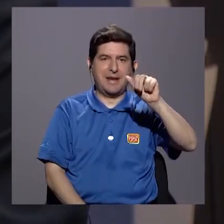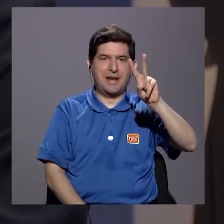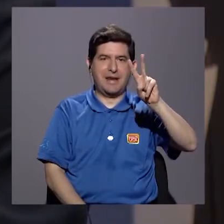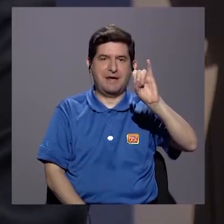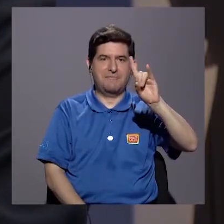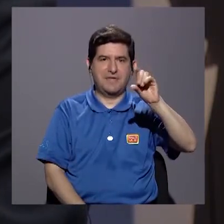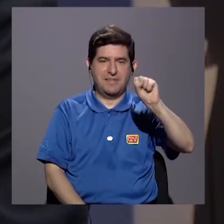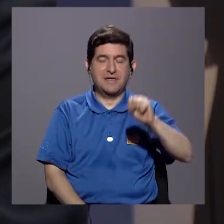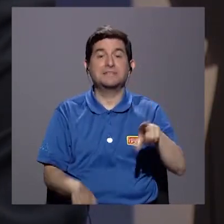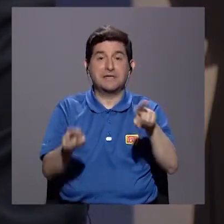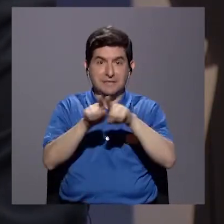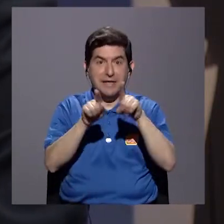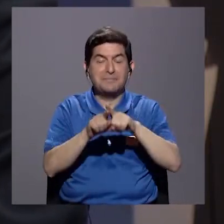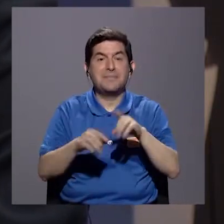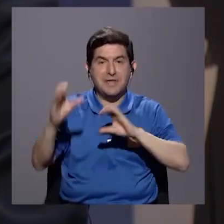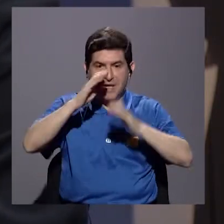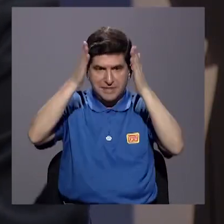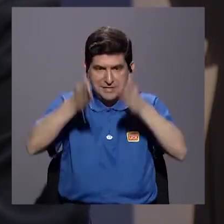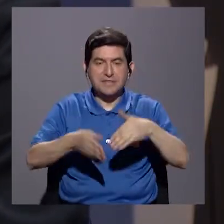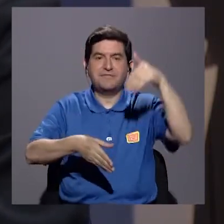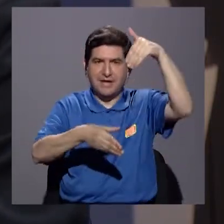tica científica en la NASA,